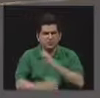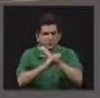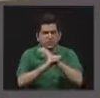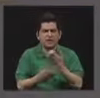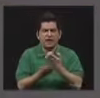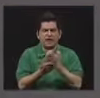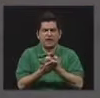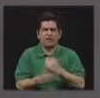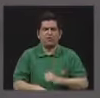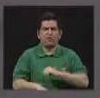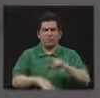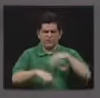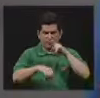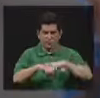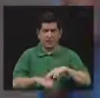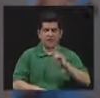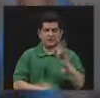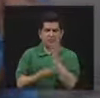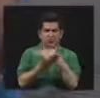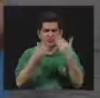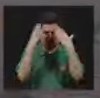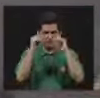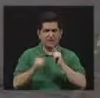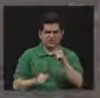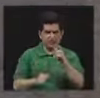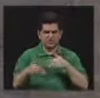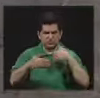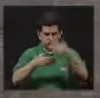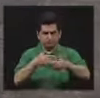y de eso es lo que hablaremos en la segunda parte del reportaje.